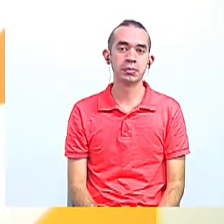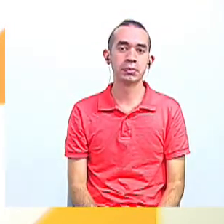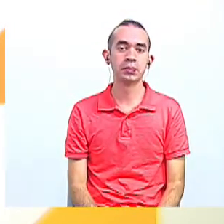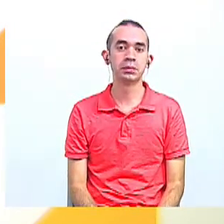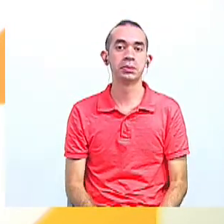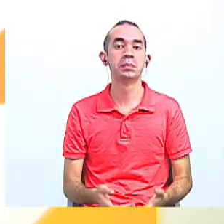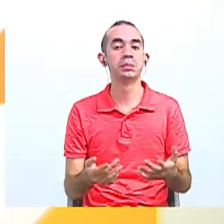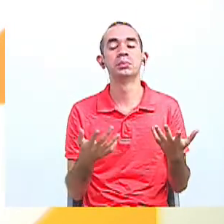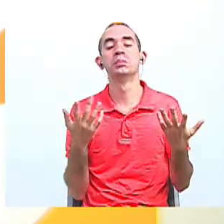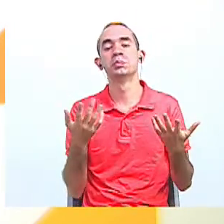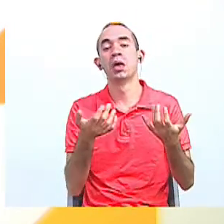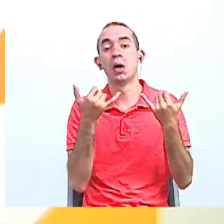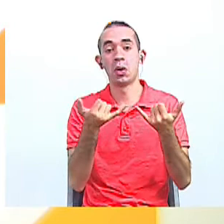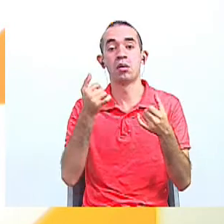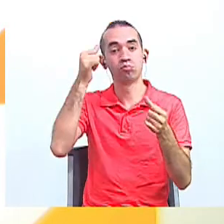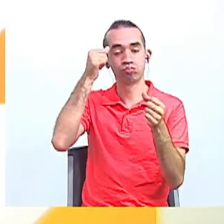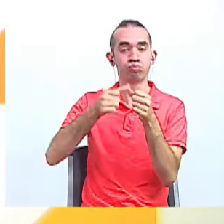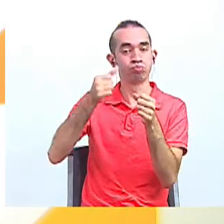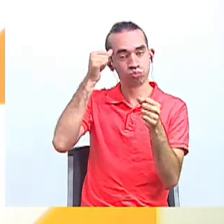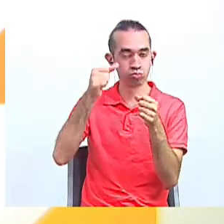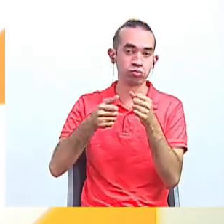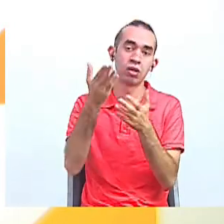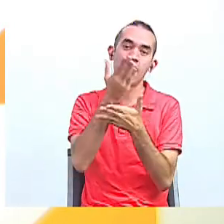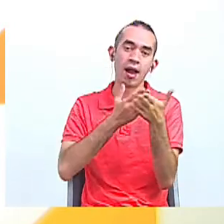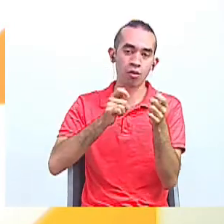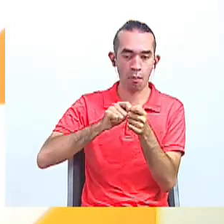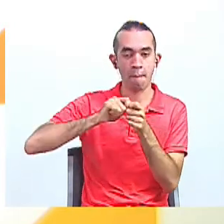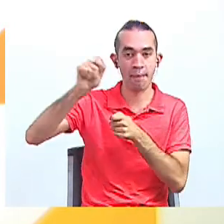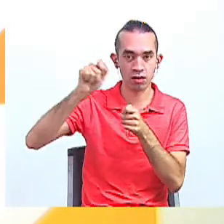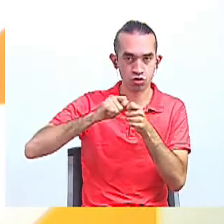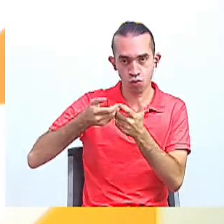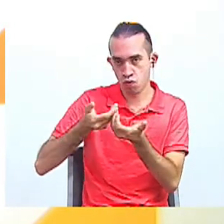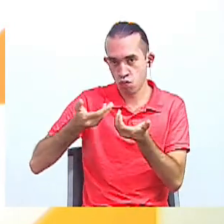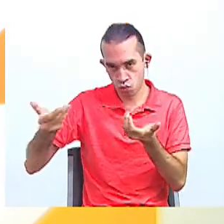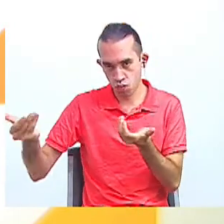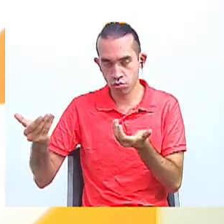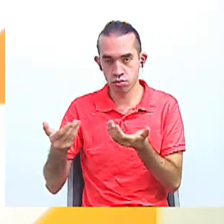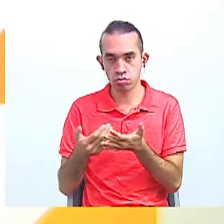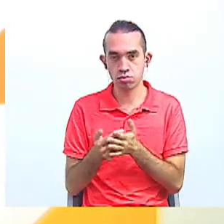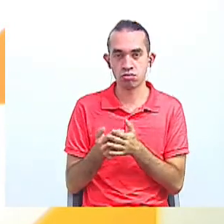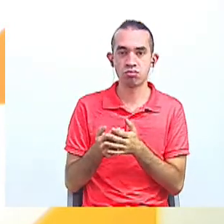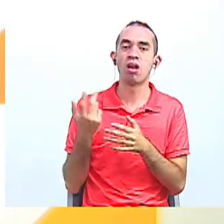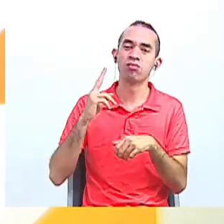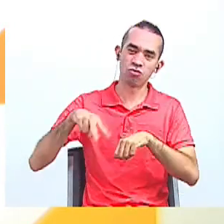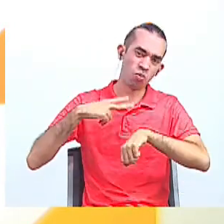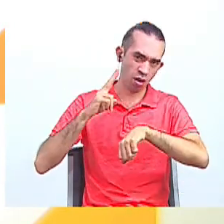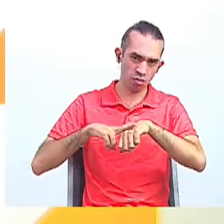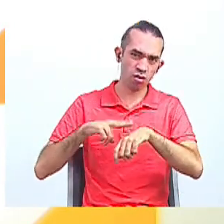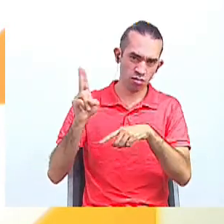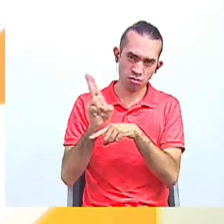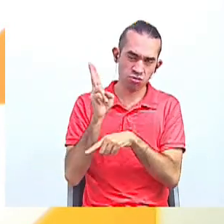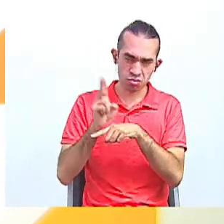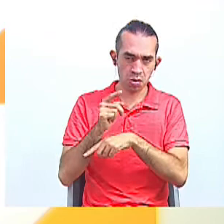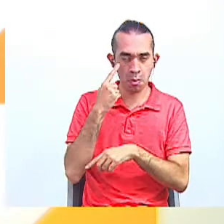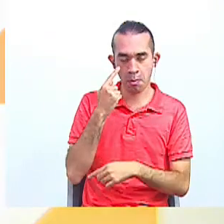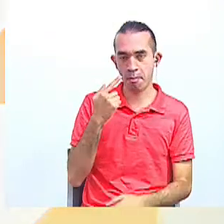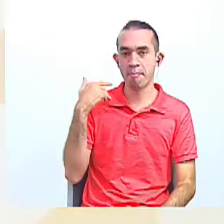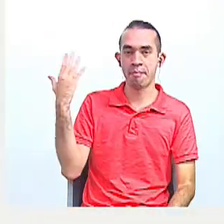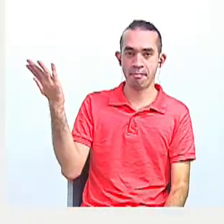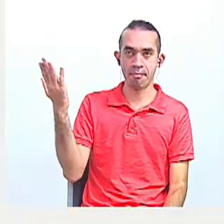a recordar algunos instrumentos de medición que comúnmente utilizamos?